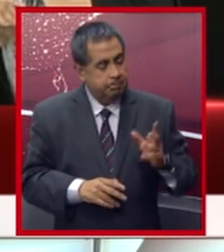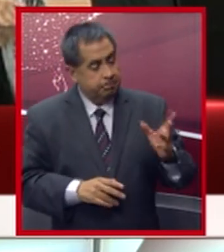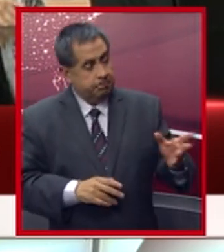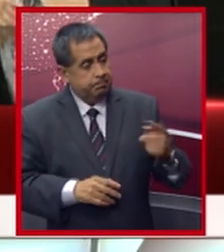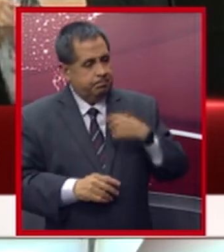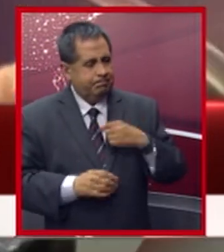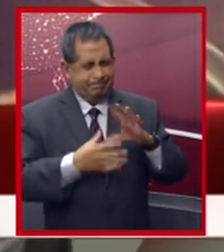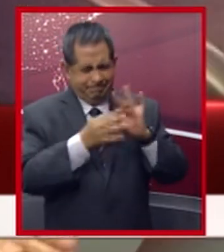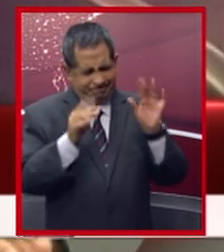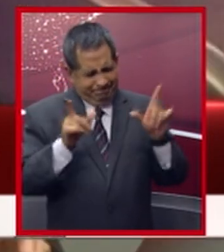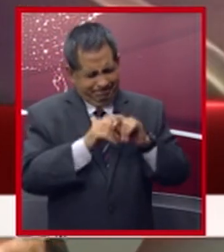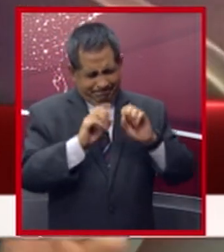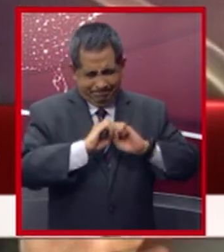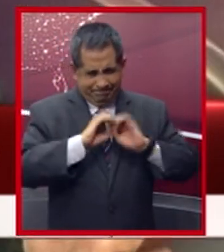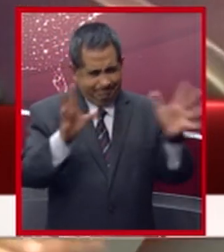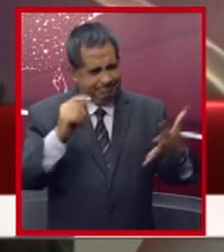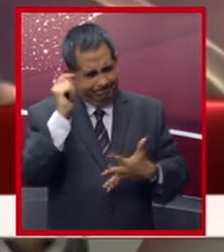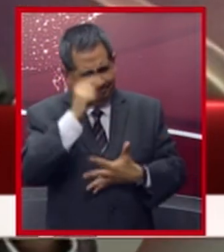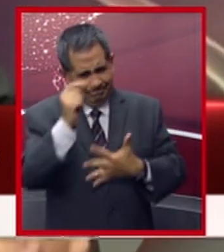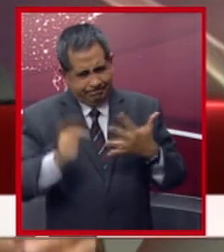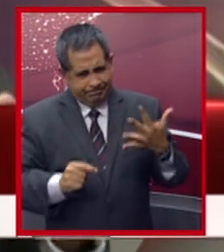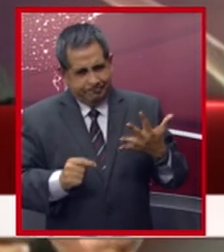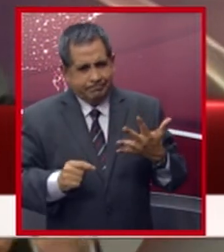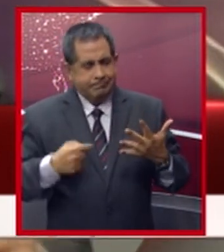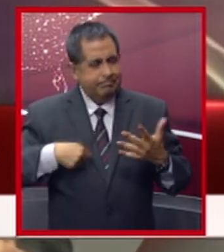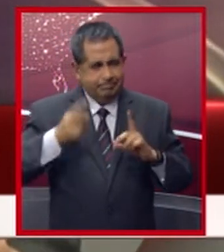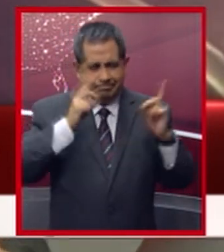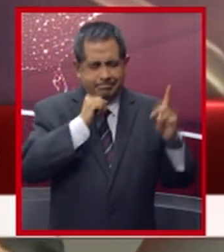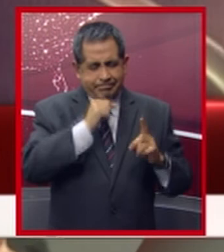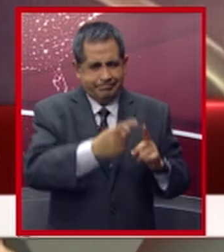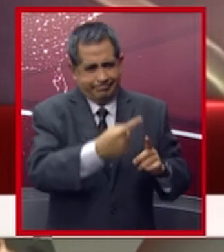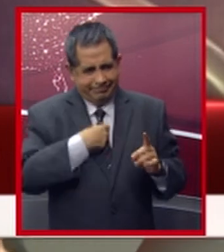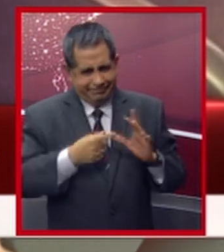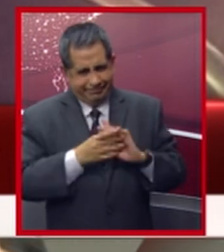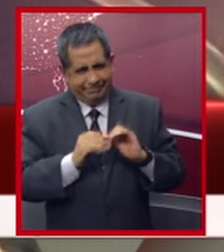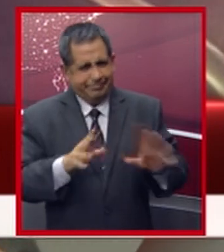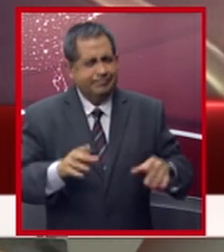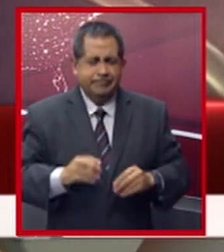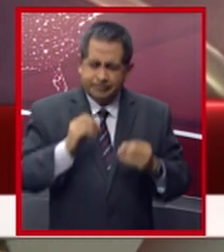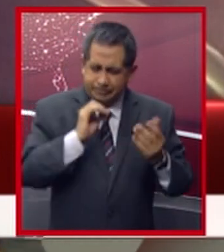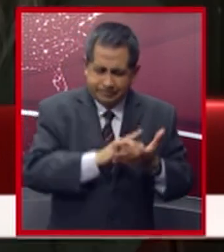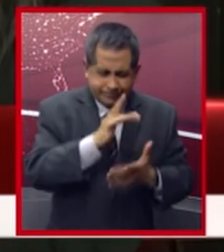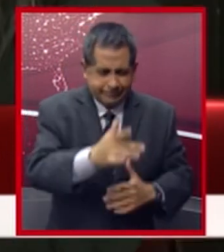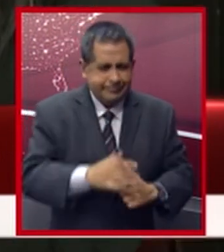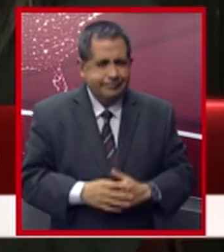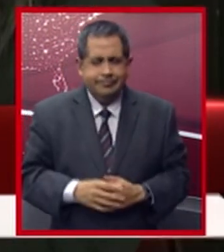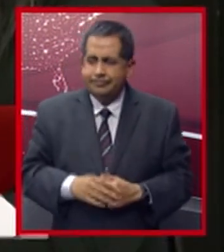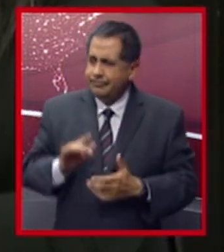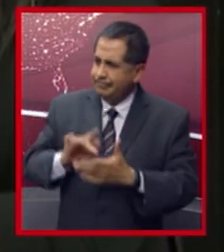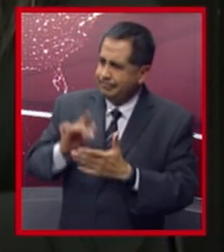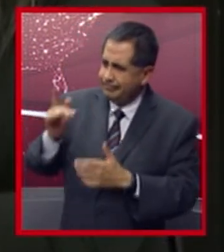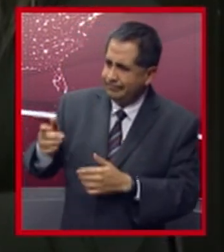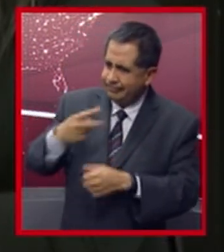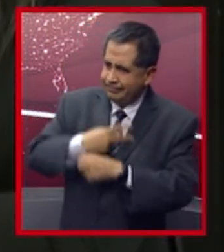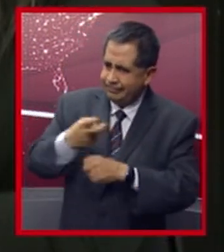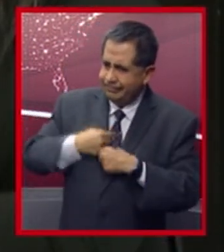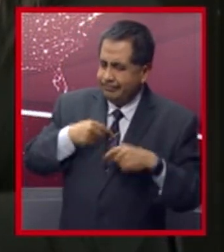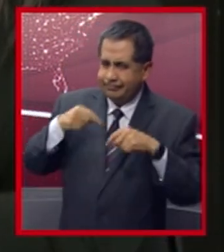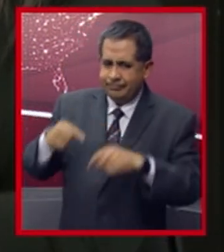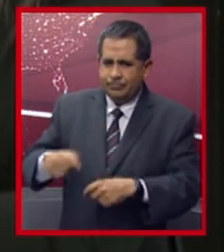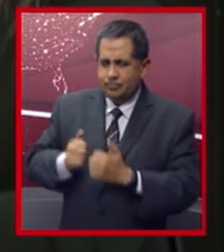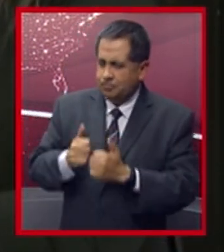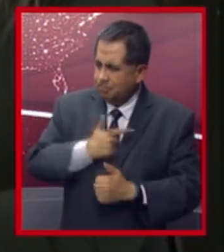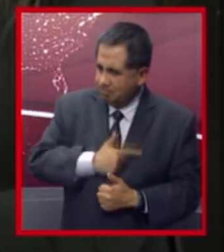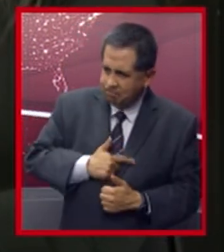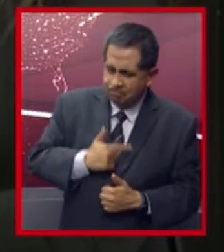de manera muy detallada, precisa, ya no tenemos dudas de cómo se tiene que aplicar esta reforma que aprueban. Muchísimas gracias. Muchas gracias por tu invitación y con